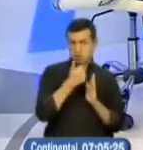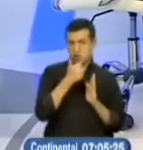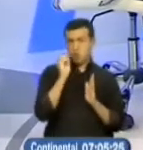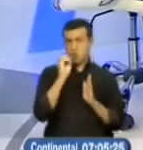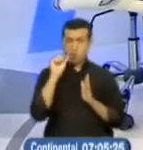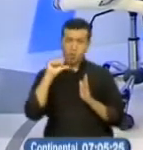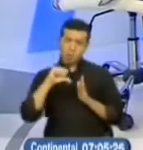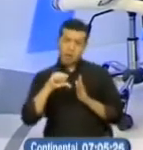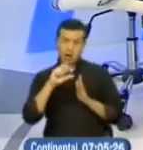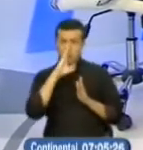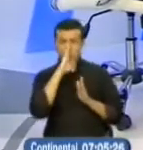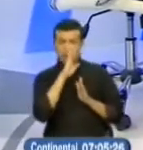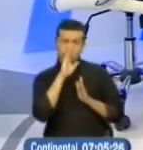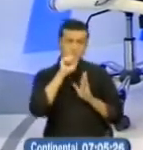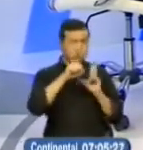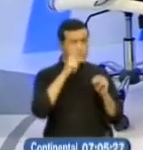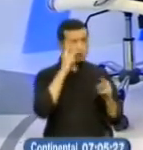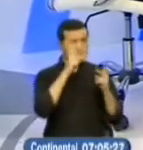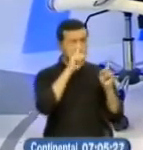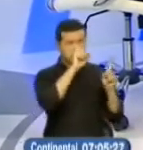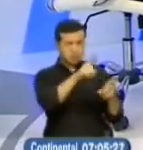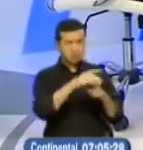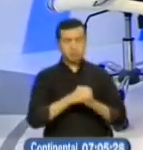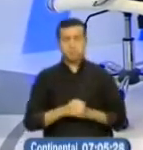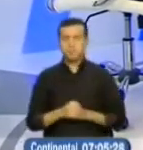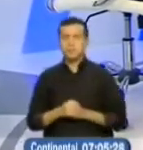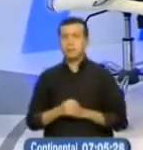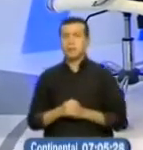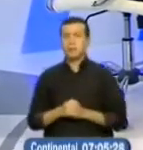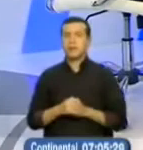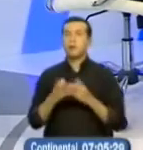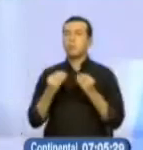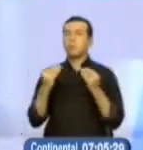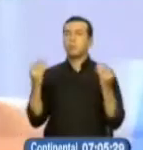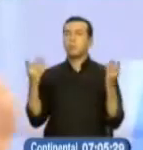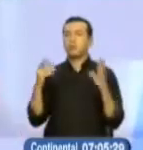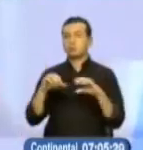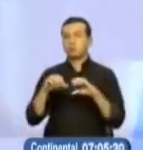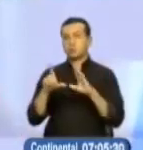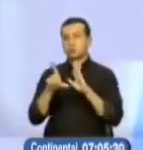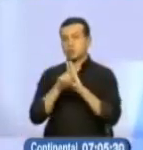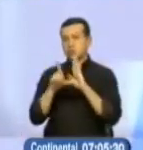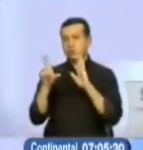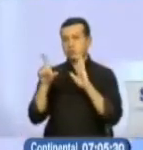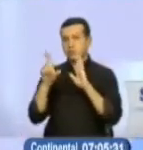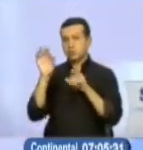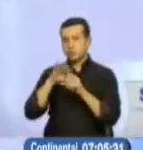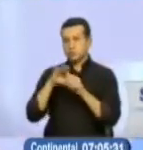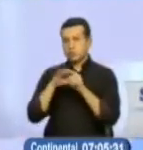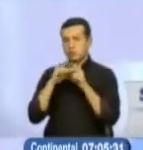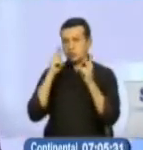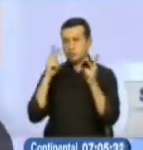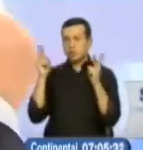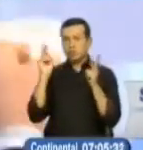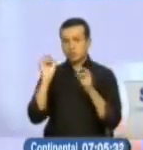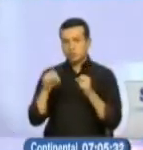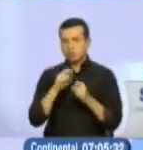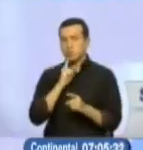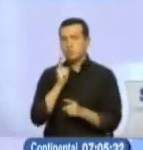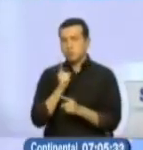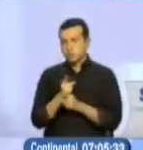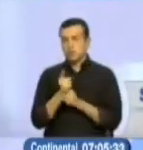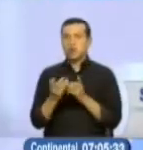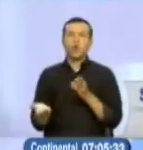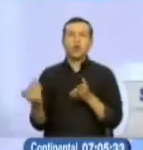transparente fue lo al día ayer en menos legislaciones electorales se prevé la posibilidad de hacer